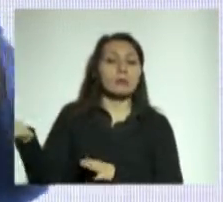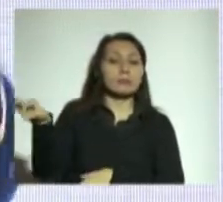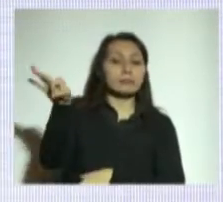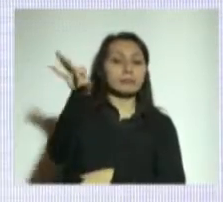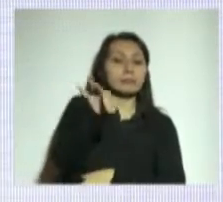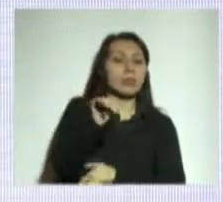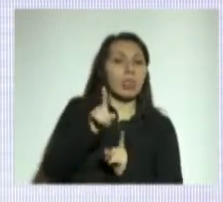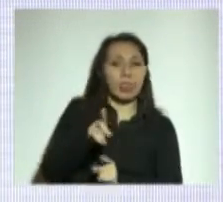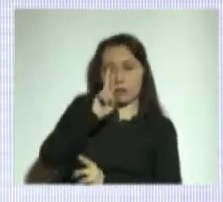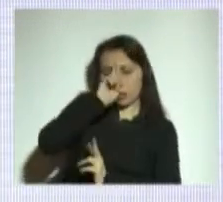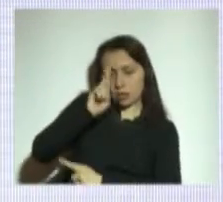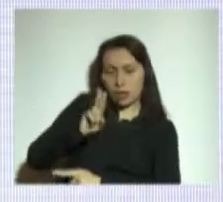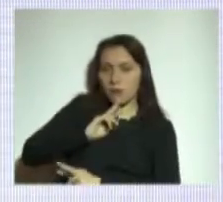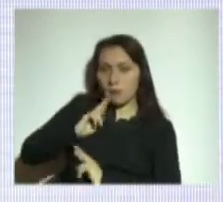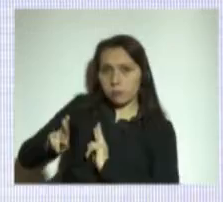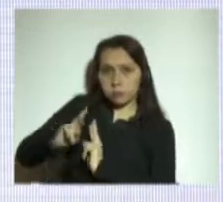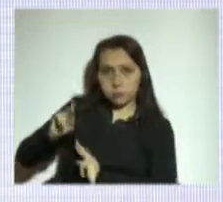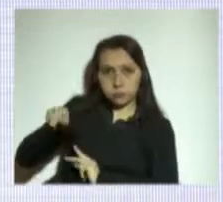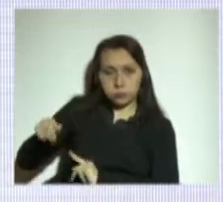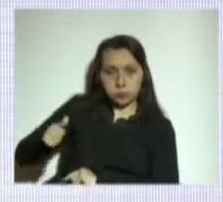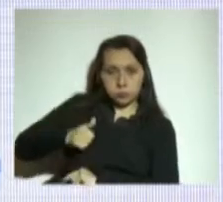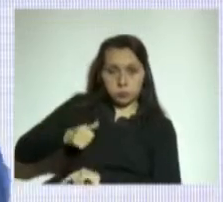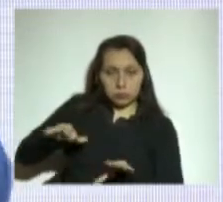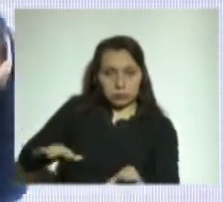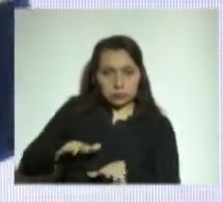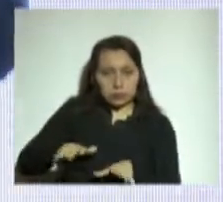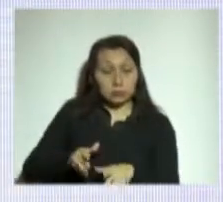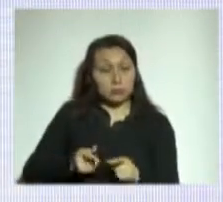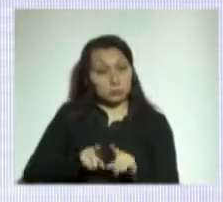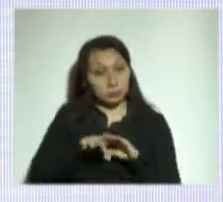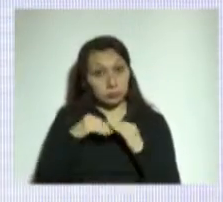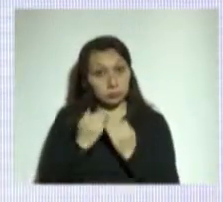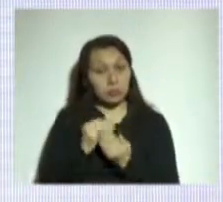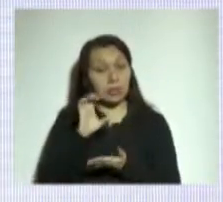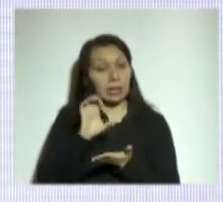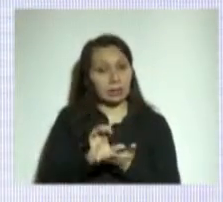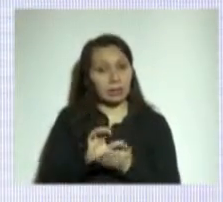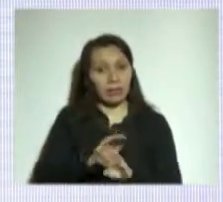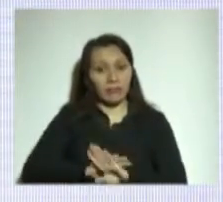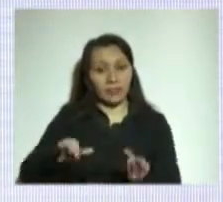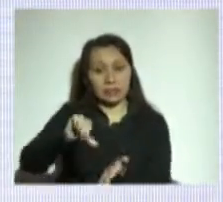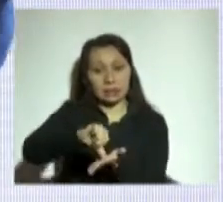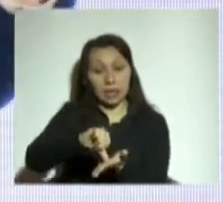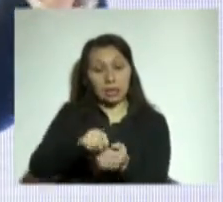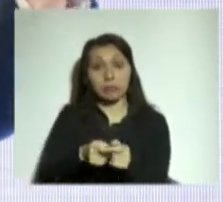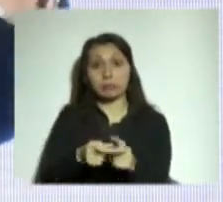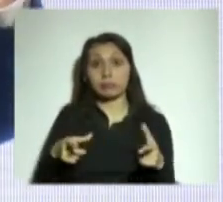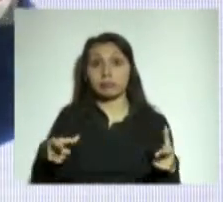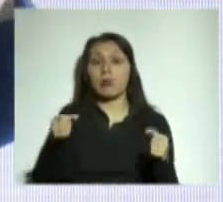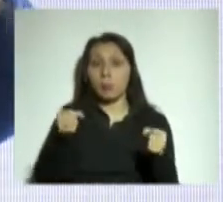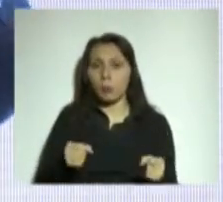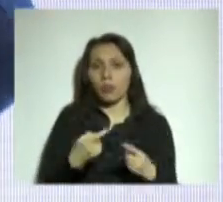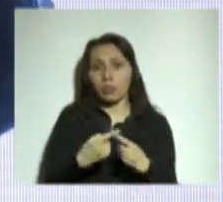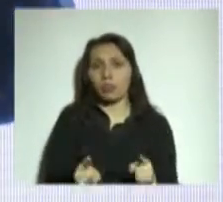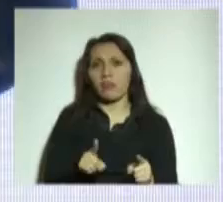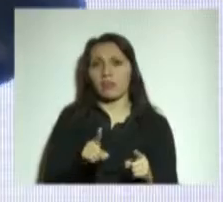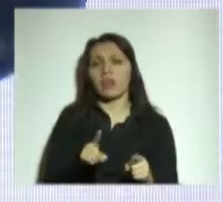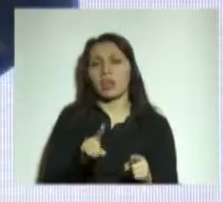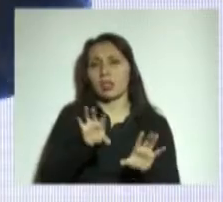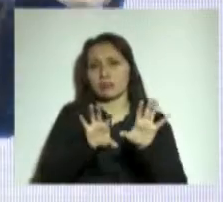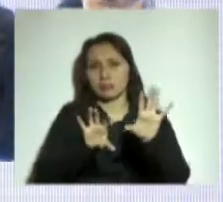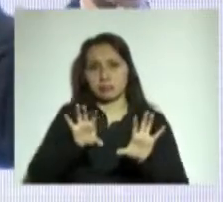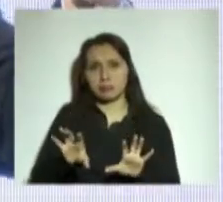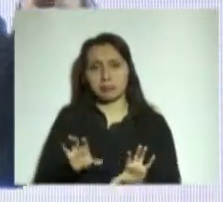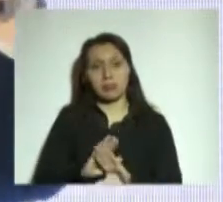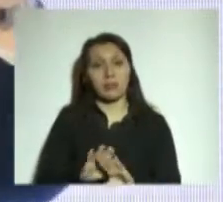quién le debes tú responder con tus acciones? Entonces, un Estado descentralizado puede tener las diferentes regiones con